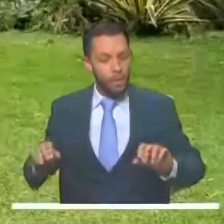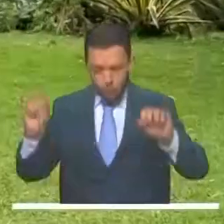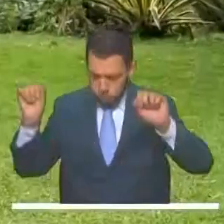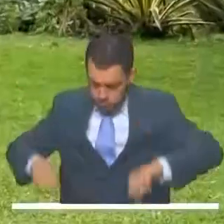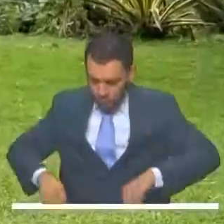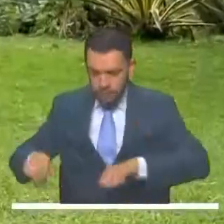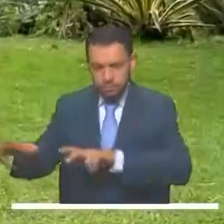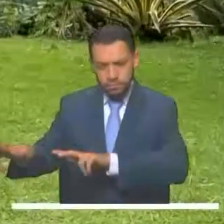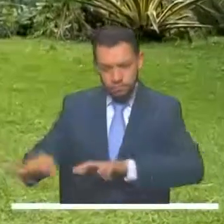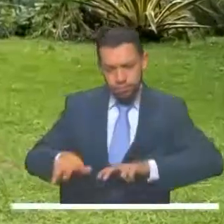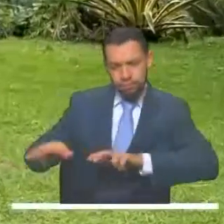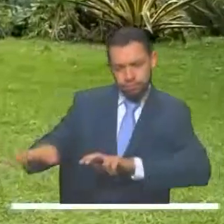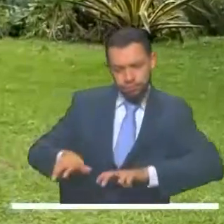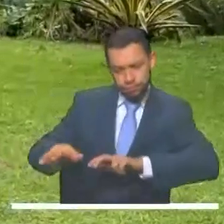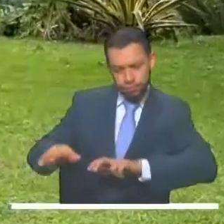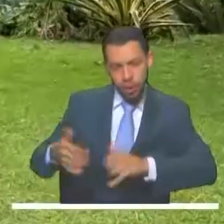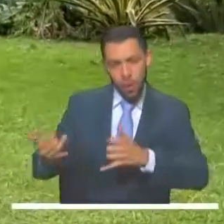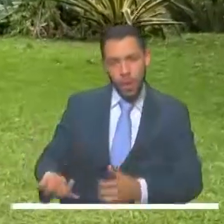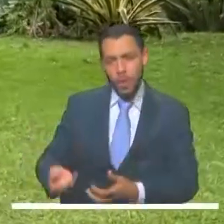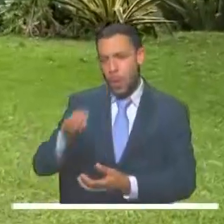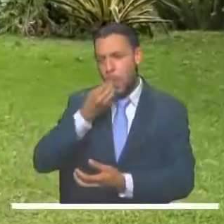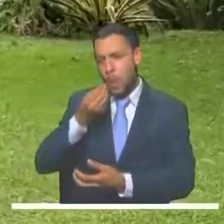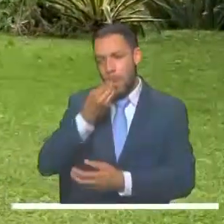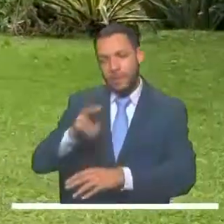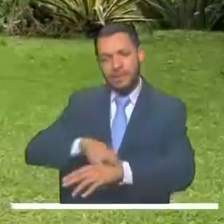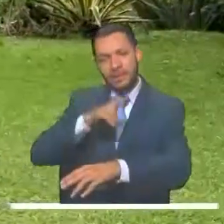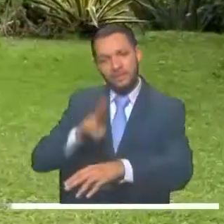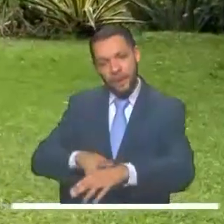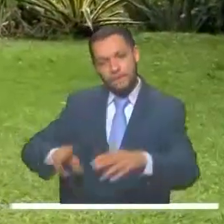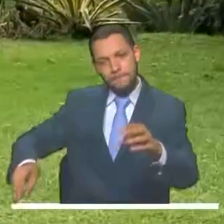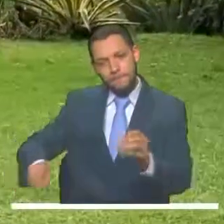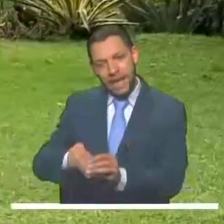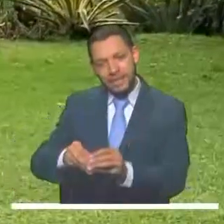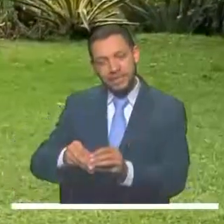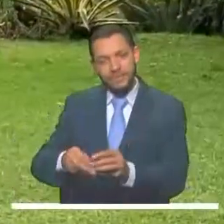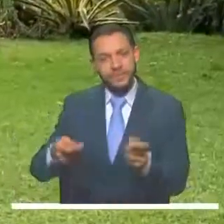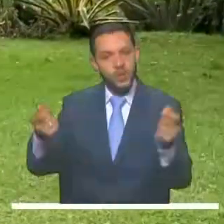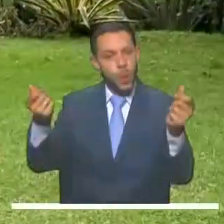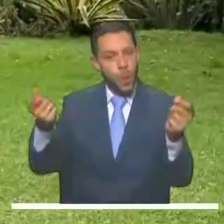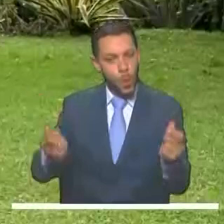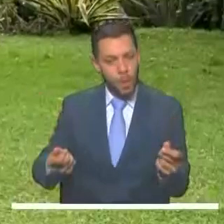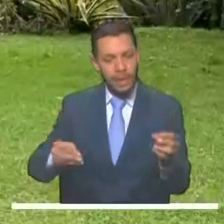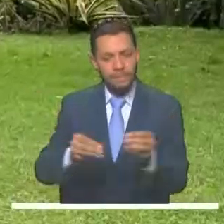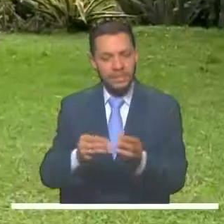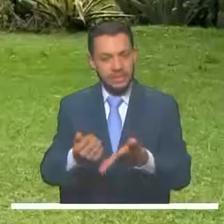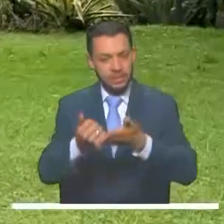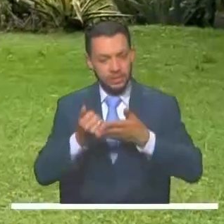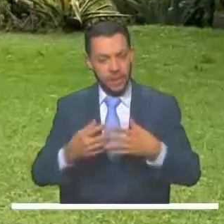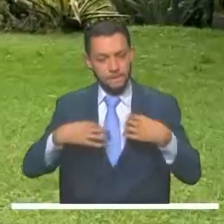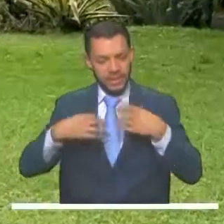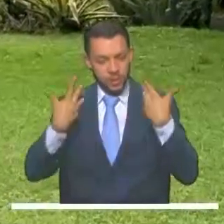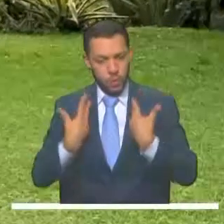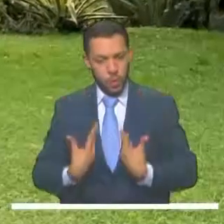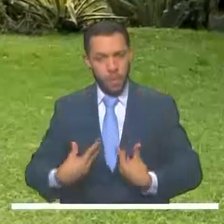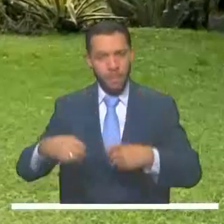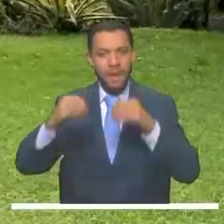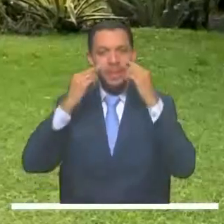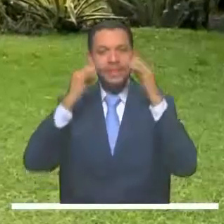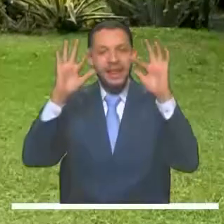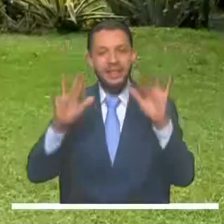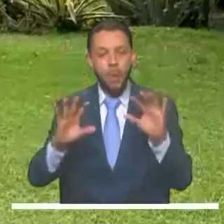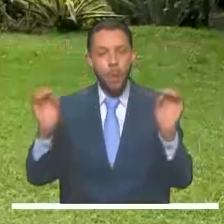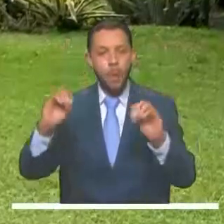que comer más natural hacer actividad física vestirnos de ropas claras recibir sol en la